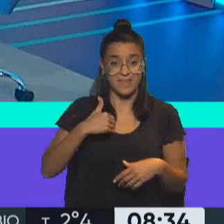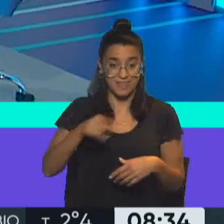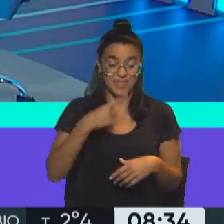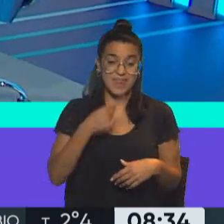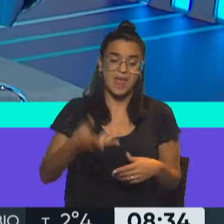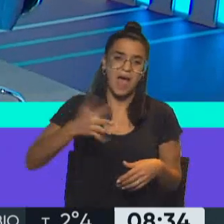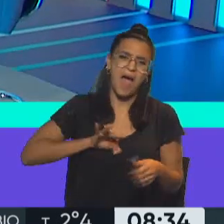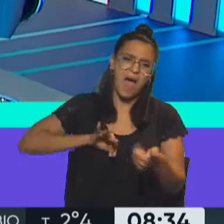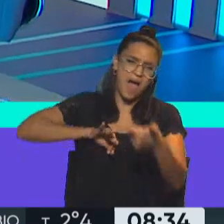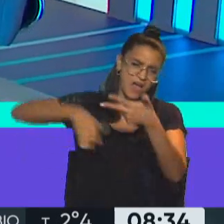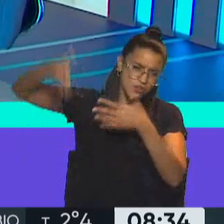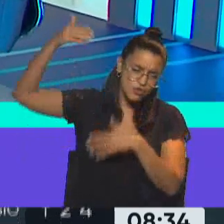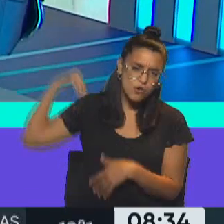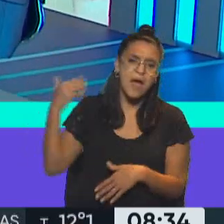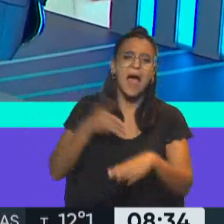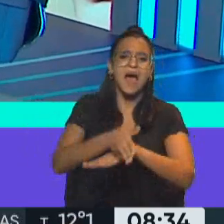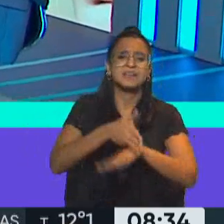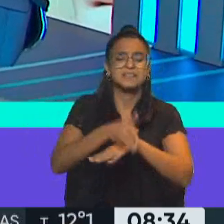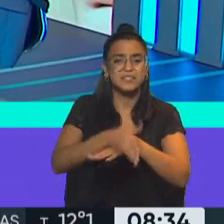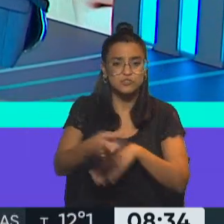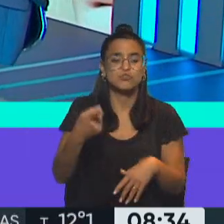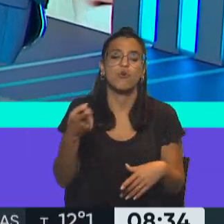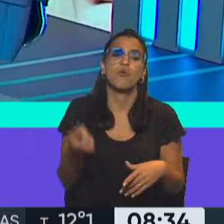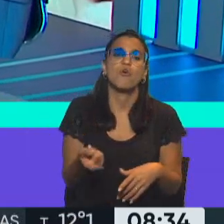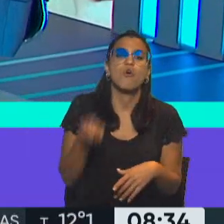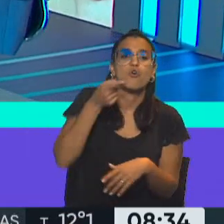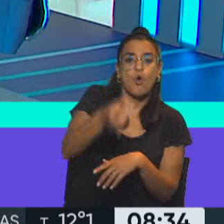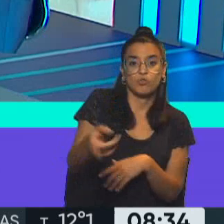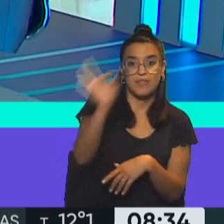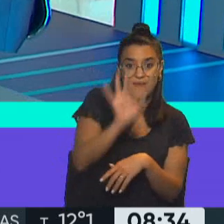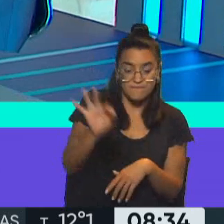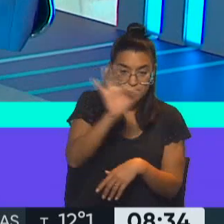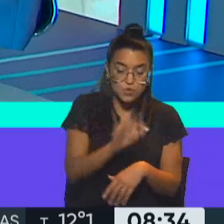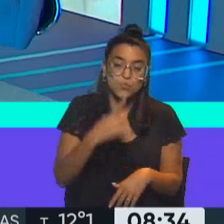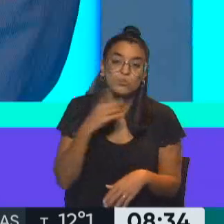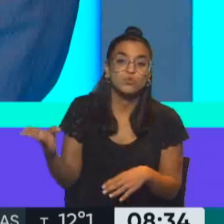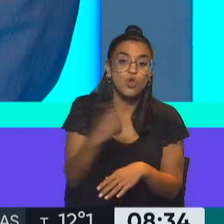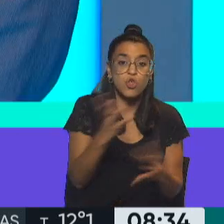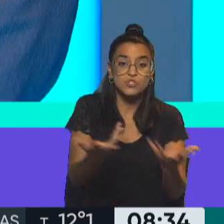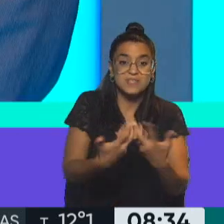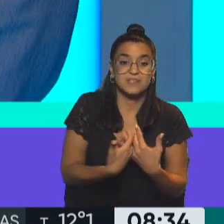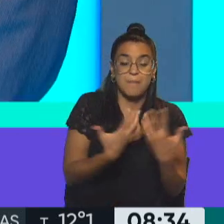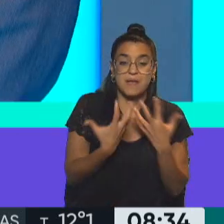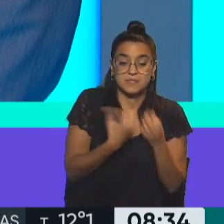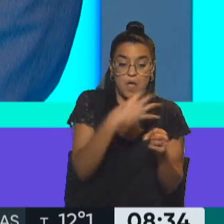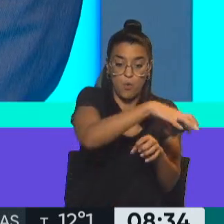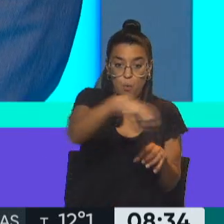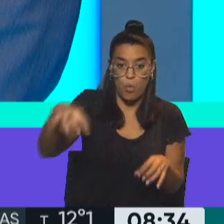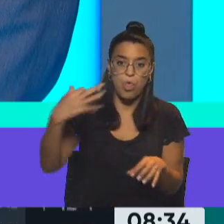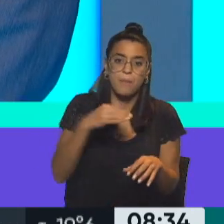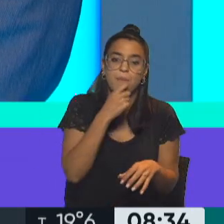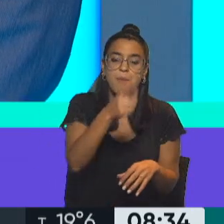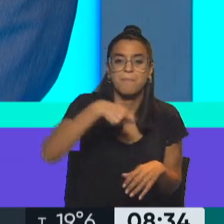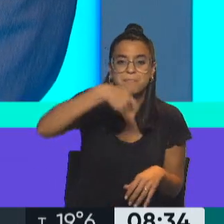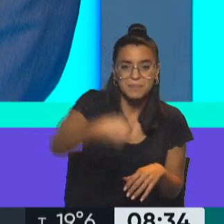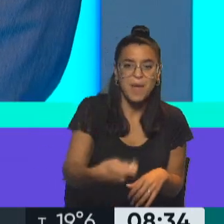muchísimos años un programa de acceso universal a la terapia antiviral todos los subsistemas de salud tienen que cubrir a sus afiliados es decir aquel que tiene una